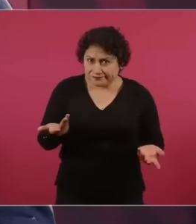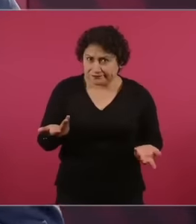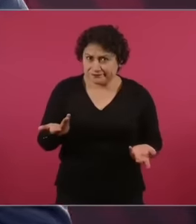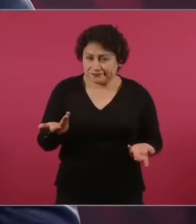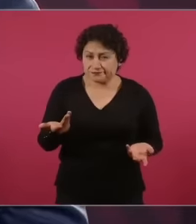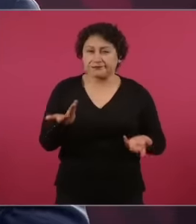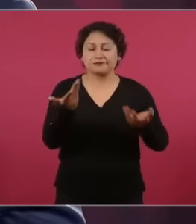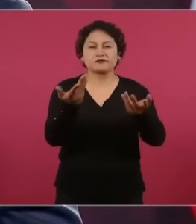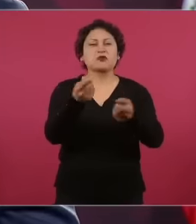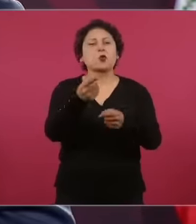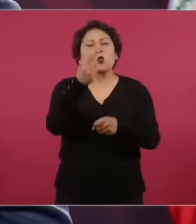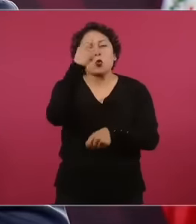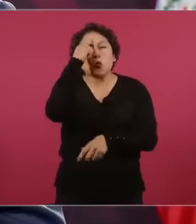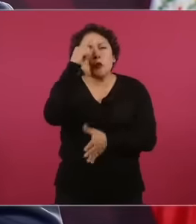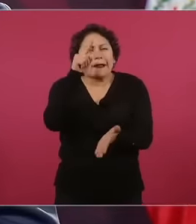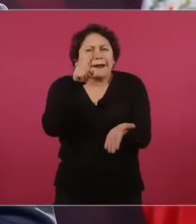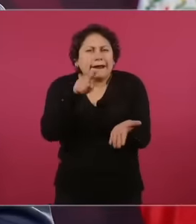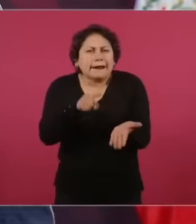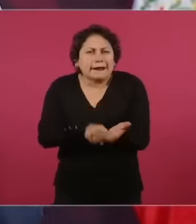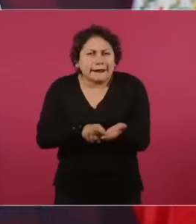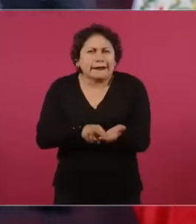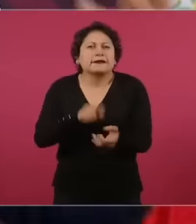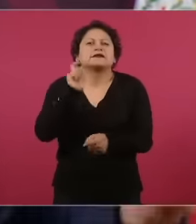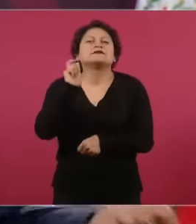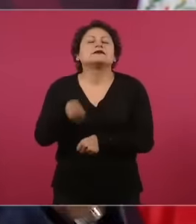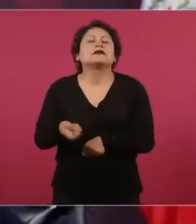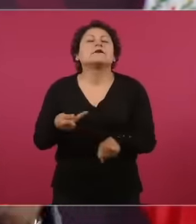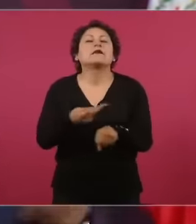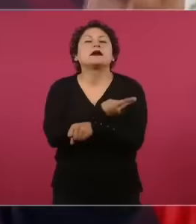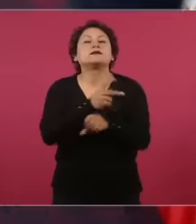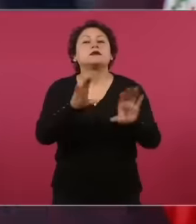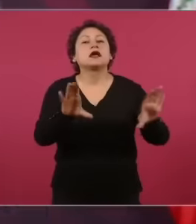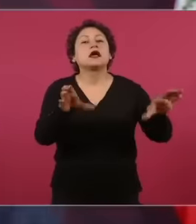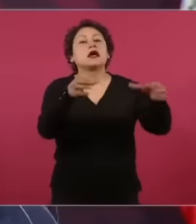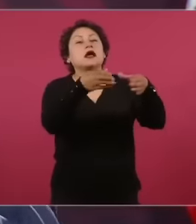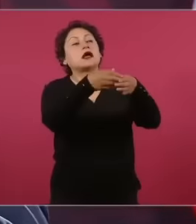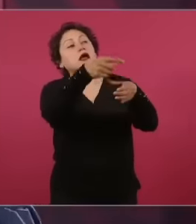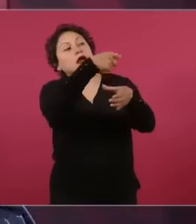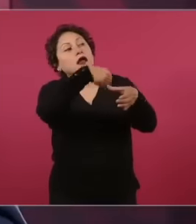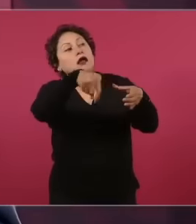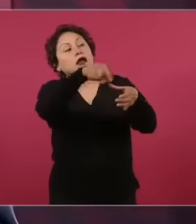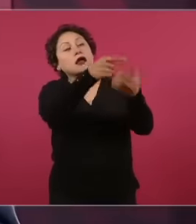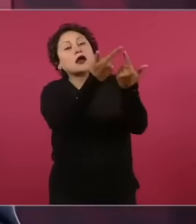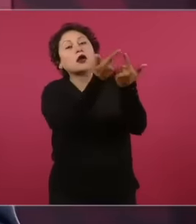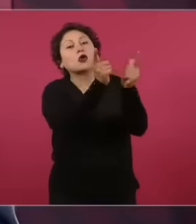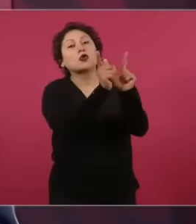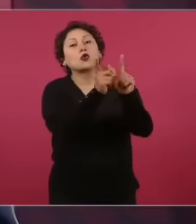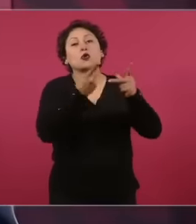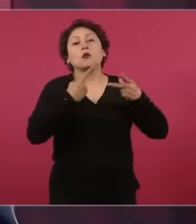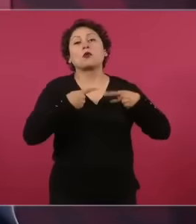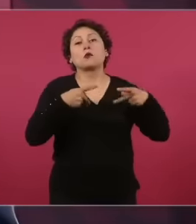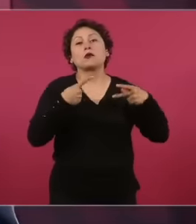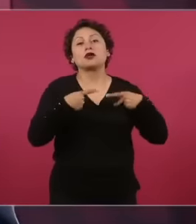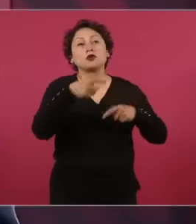un grupo de personas, va a detener